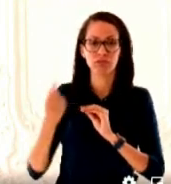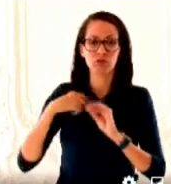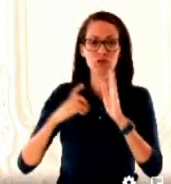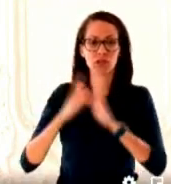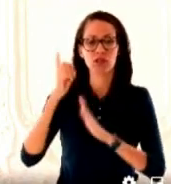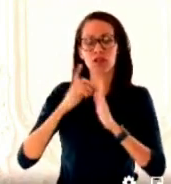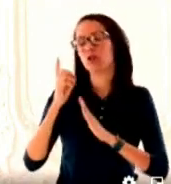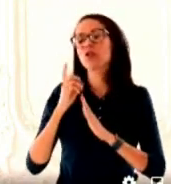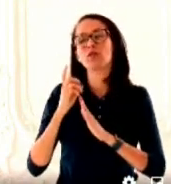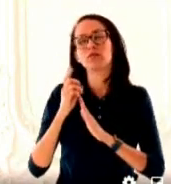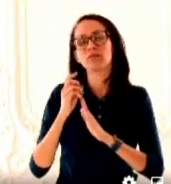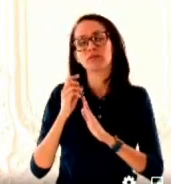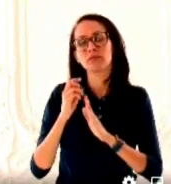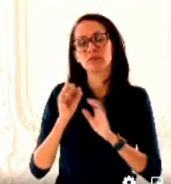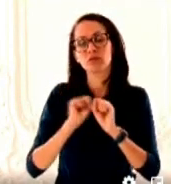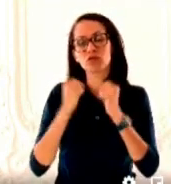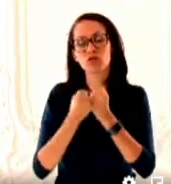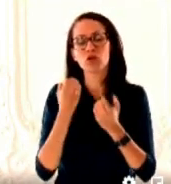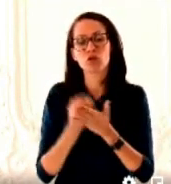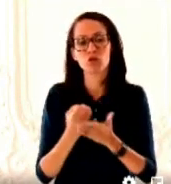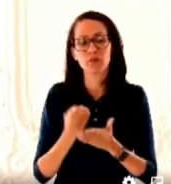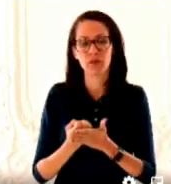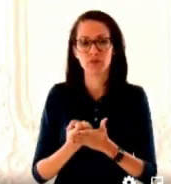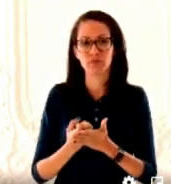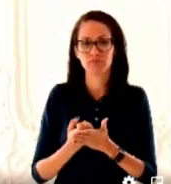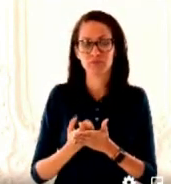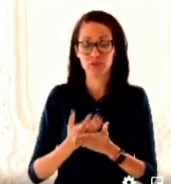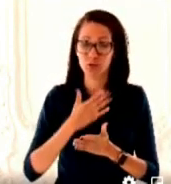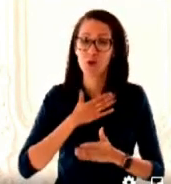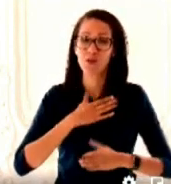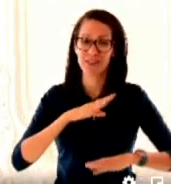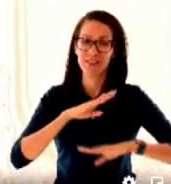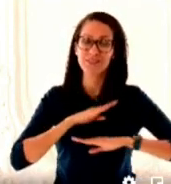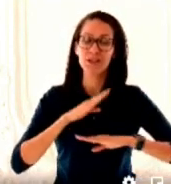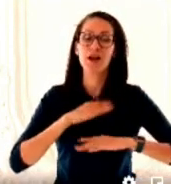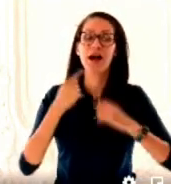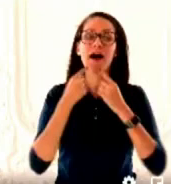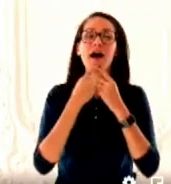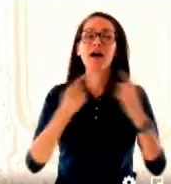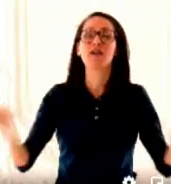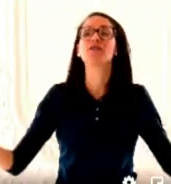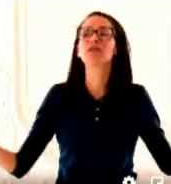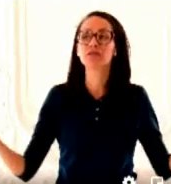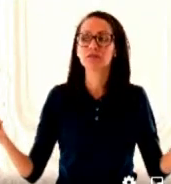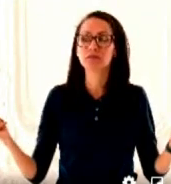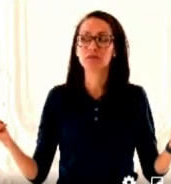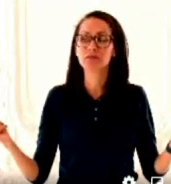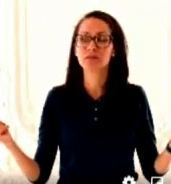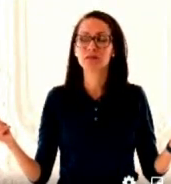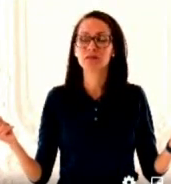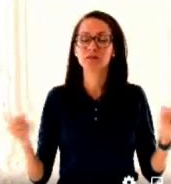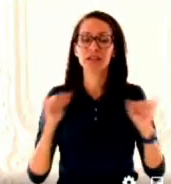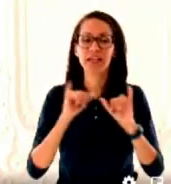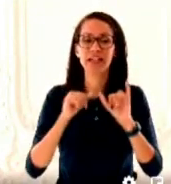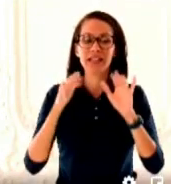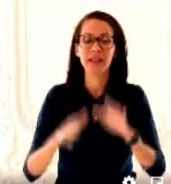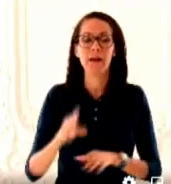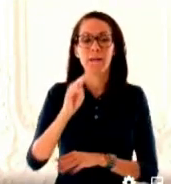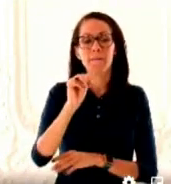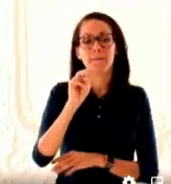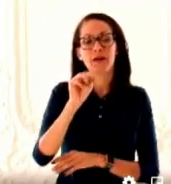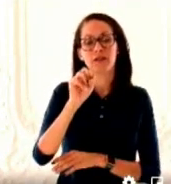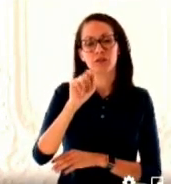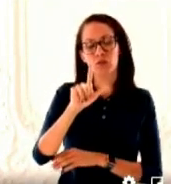desarrollo socioeconómico. Con mucha satisfacción, anuncio el nombramiento del ingeniero Manuel